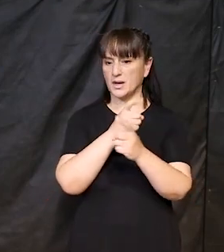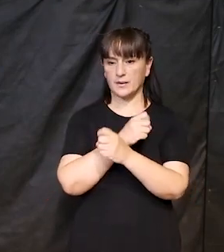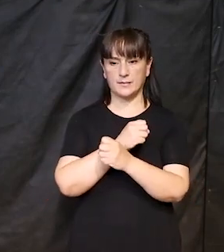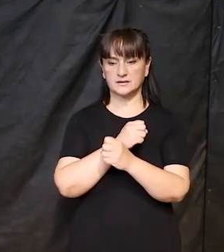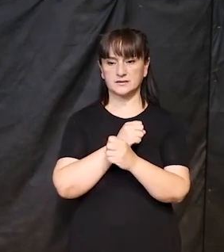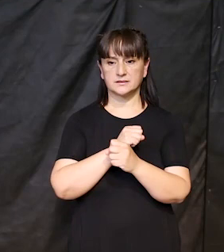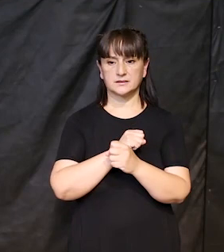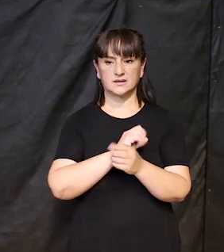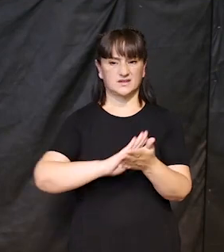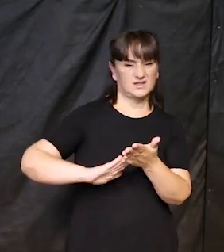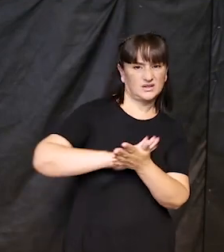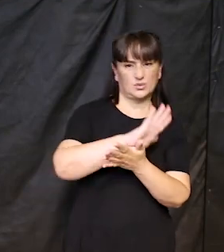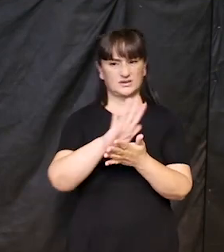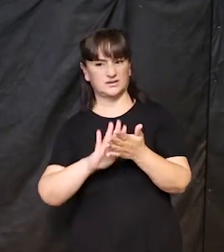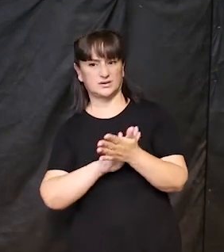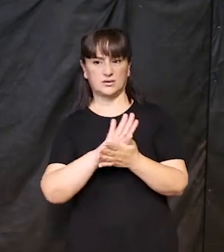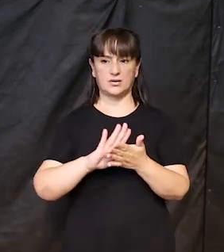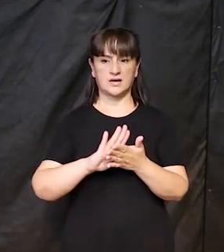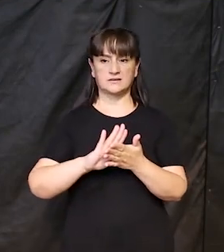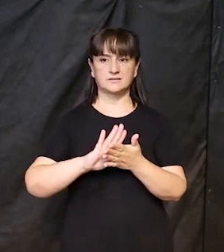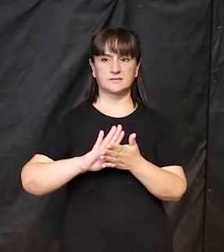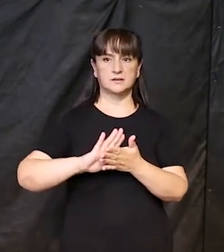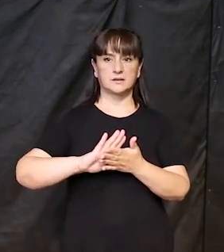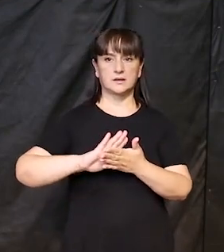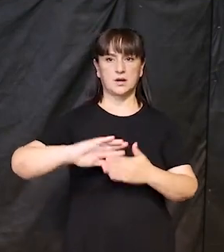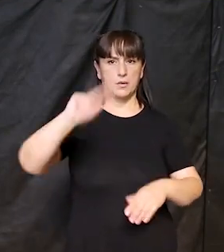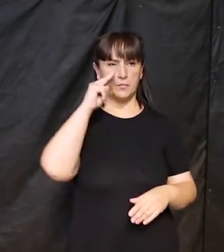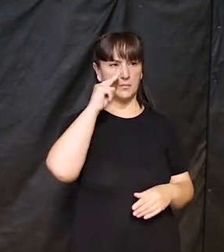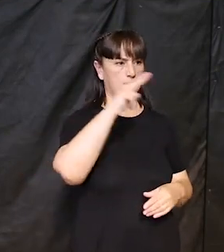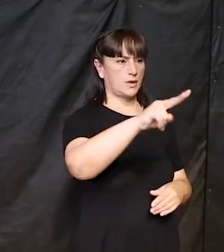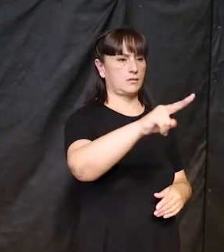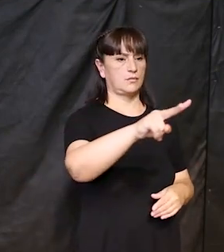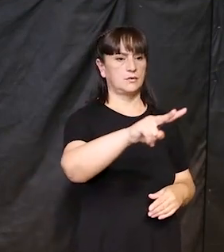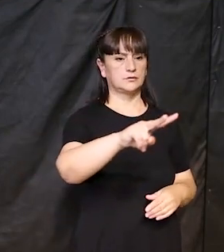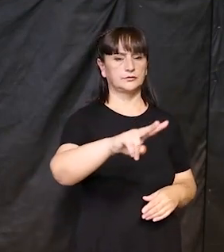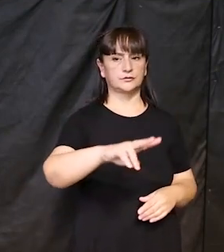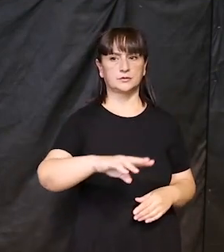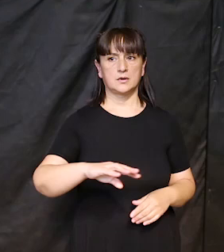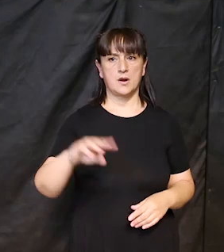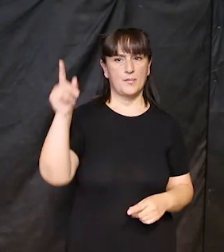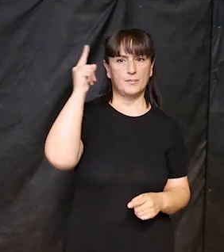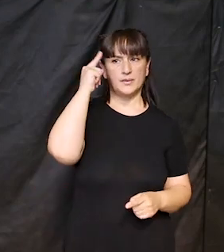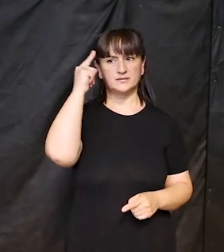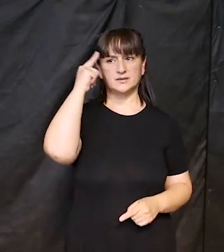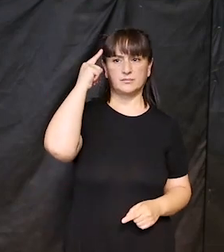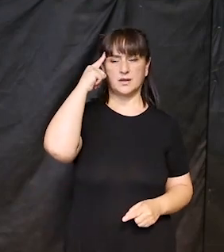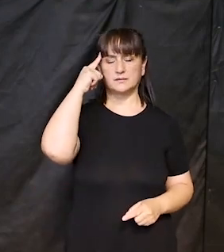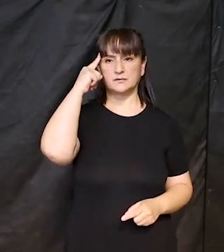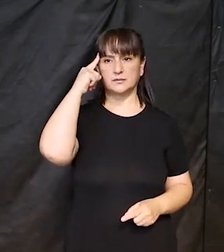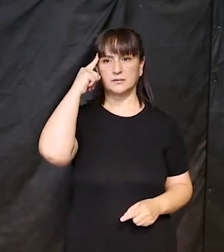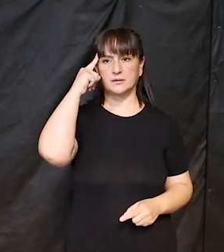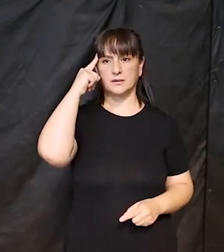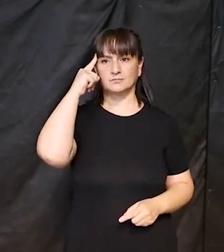cosas que nos rodean las cosas que vienen a nuestros oídos las cosas que pasan lo que ven nuestros ojos y eso influye en nuestros